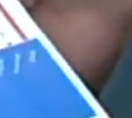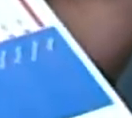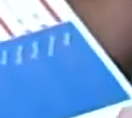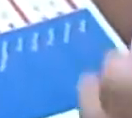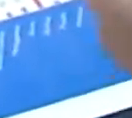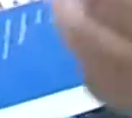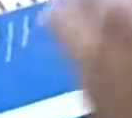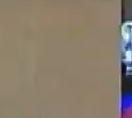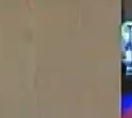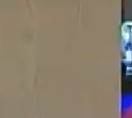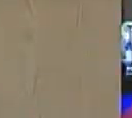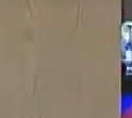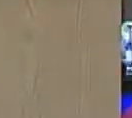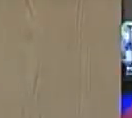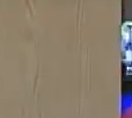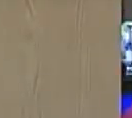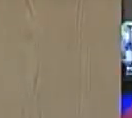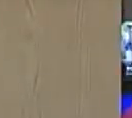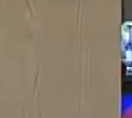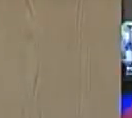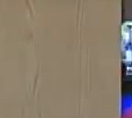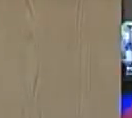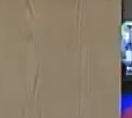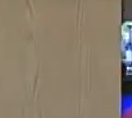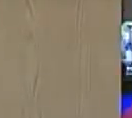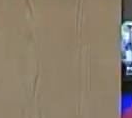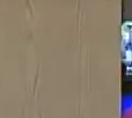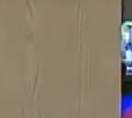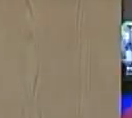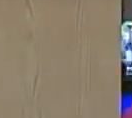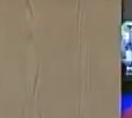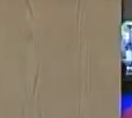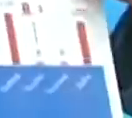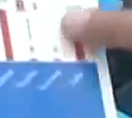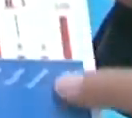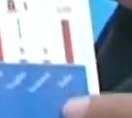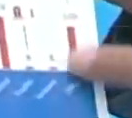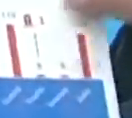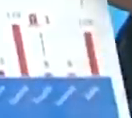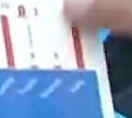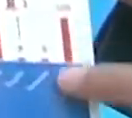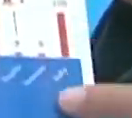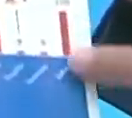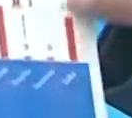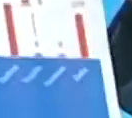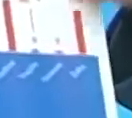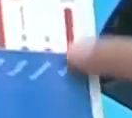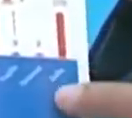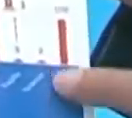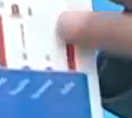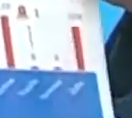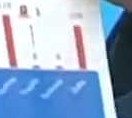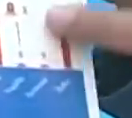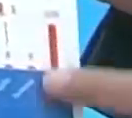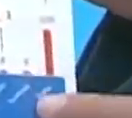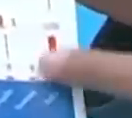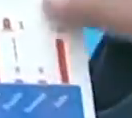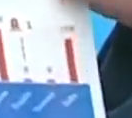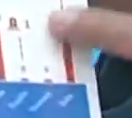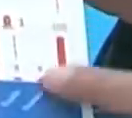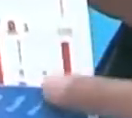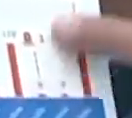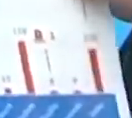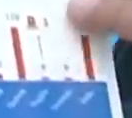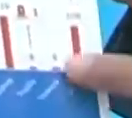desde el punto de vista epidemiológico decir que esos casos pertenecen a esos estados. Pero fíjense aquí, el foco del estado Zulia, a pesar de que no